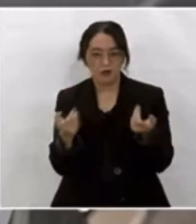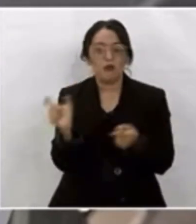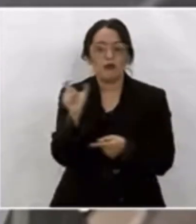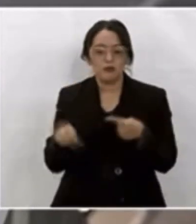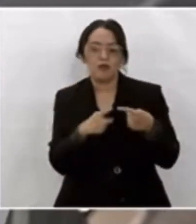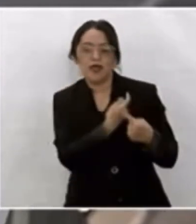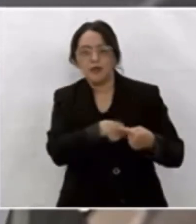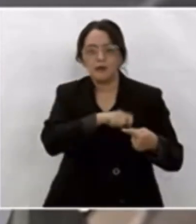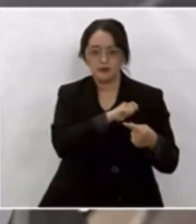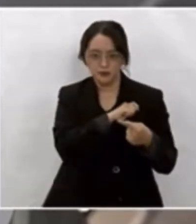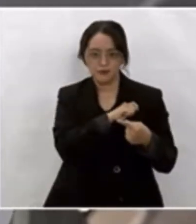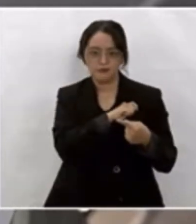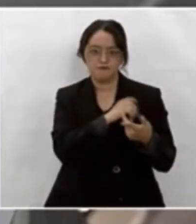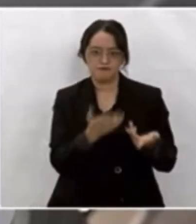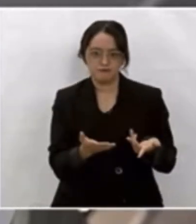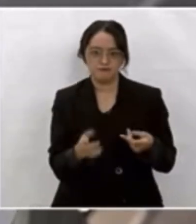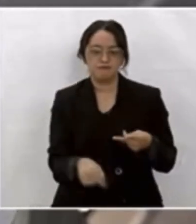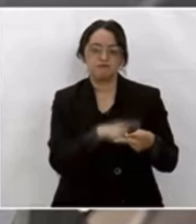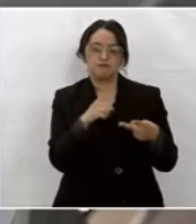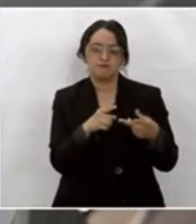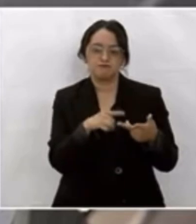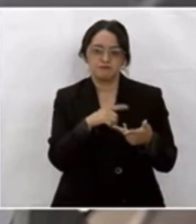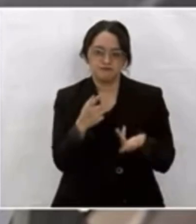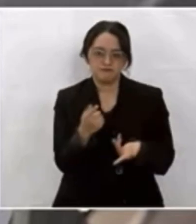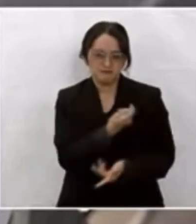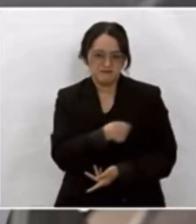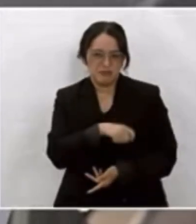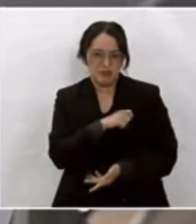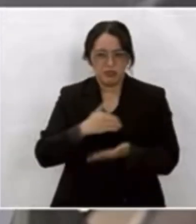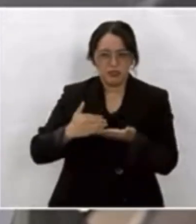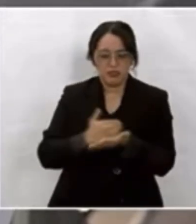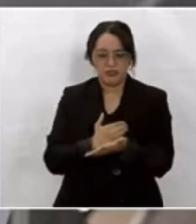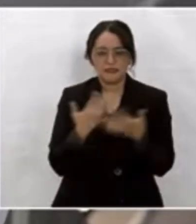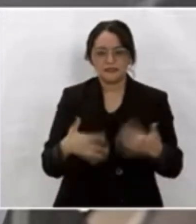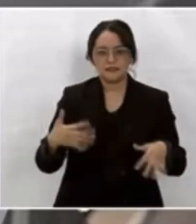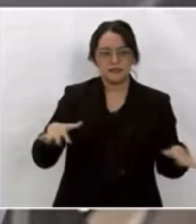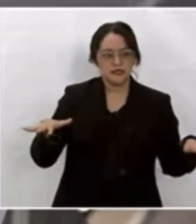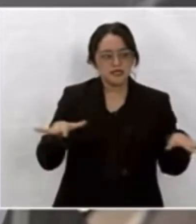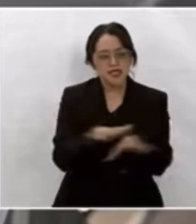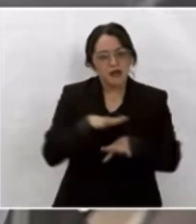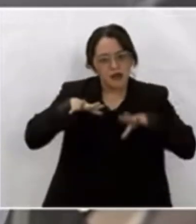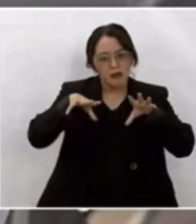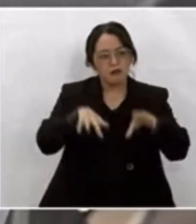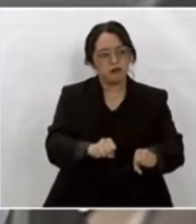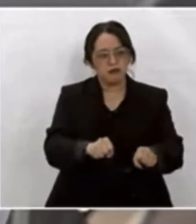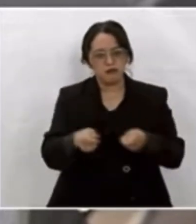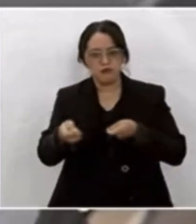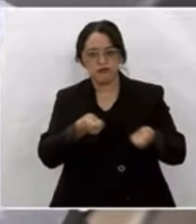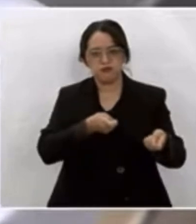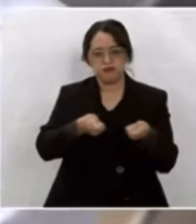invadieron españoles y nos convirtieron en una colonia